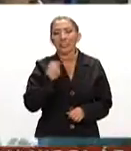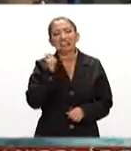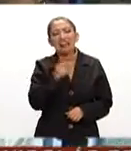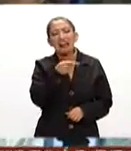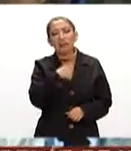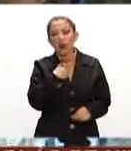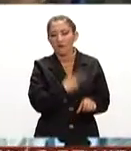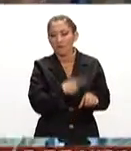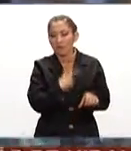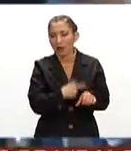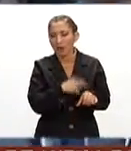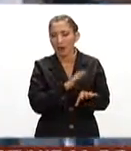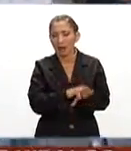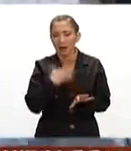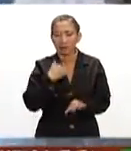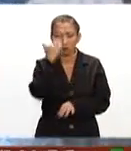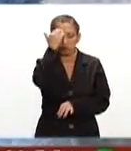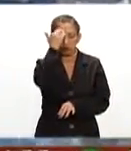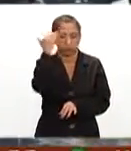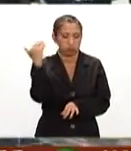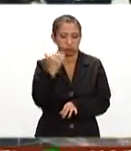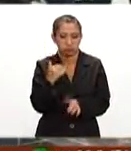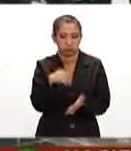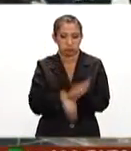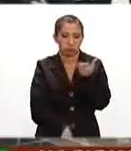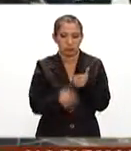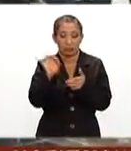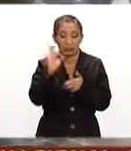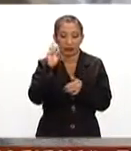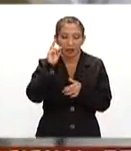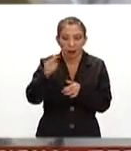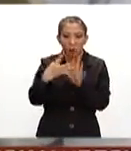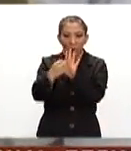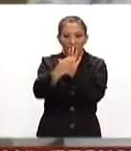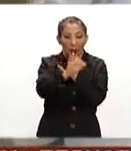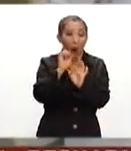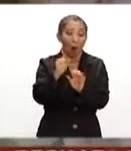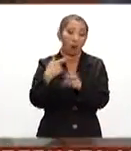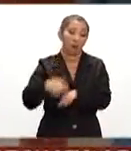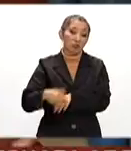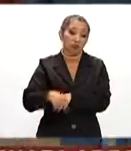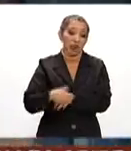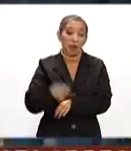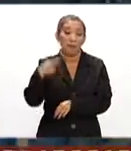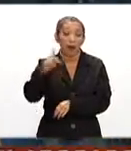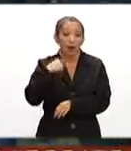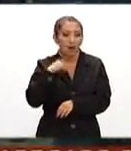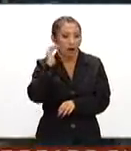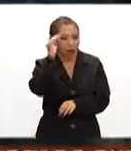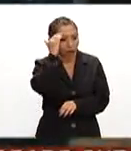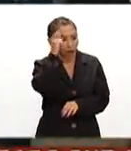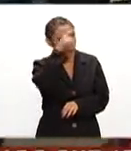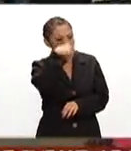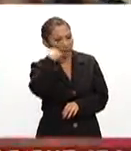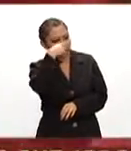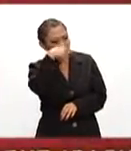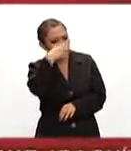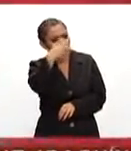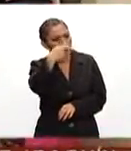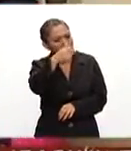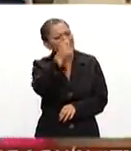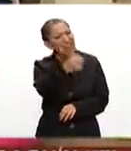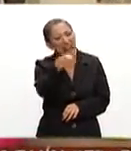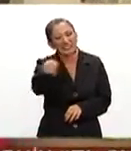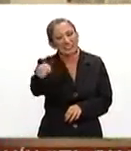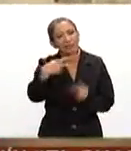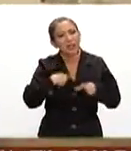entenderse como una de las enfermedades más devastadoras, tal vez como un fenómeno o como una estadística. Pero cuando se conocen los rostros con nombre y apellido